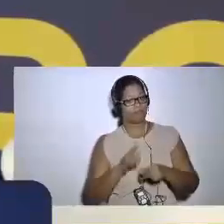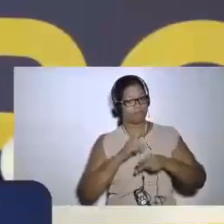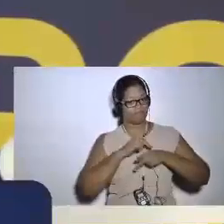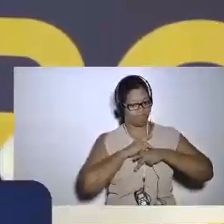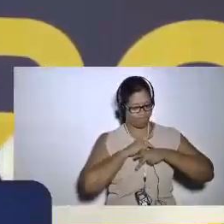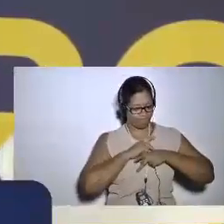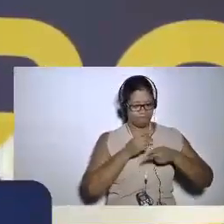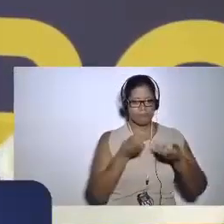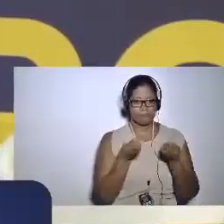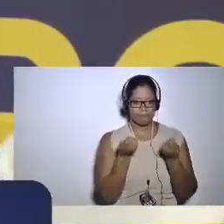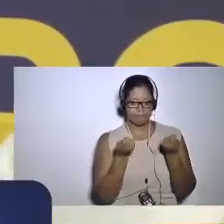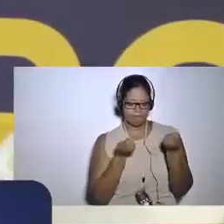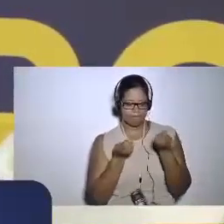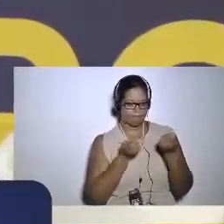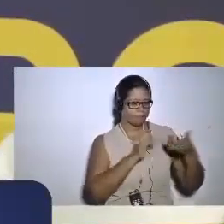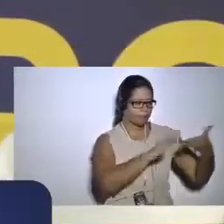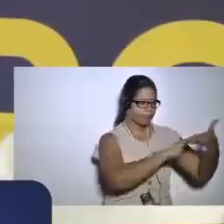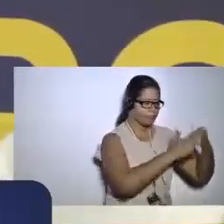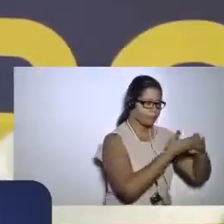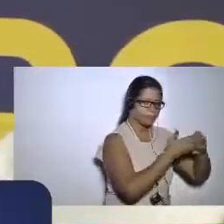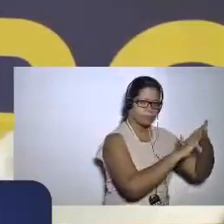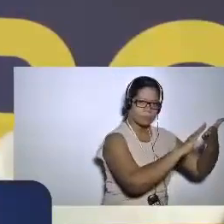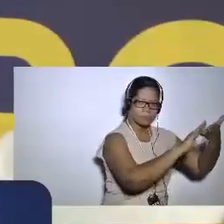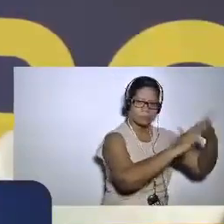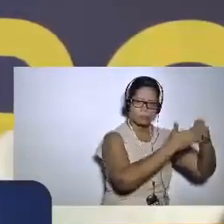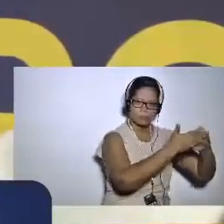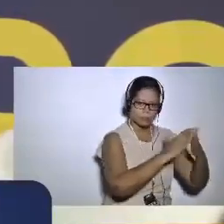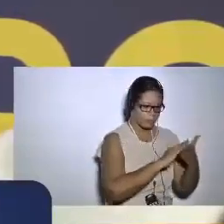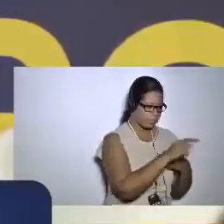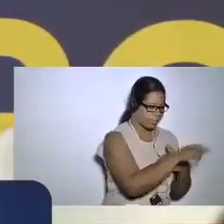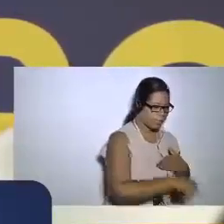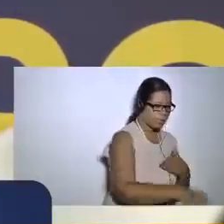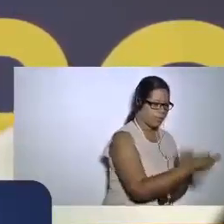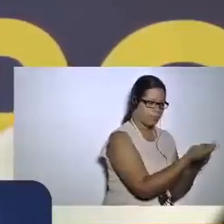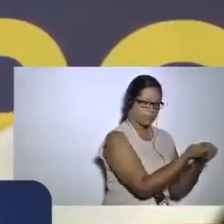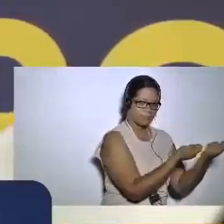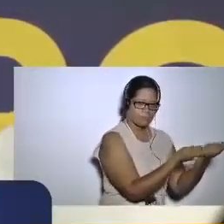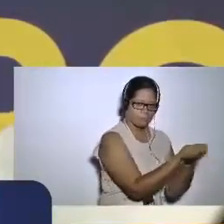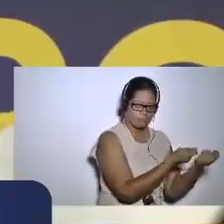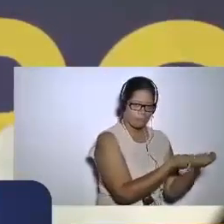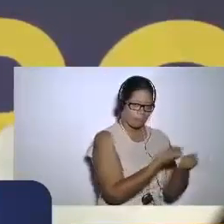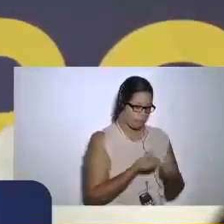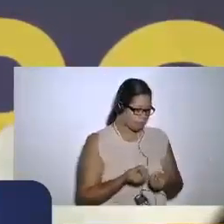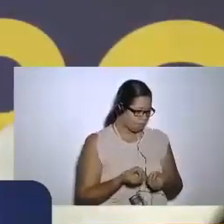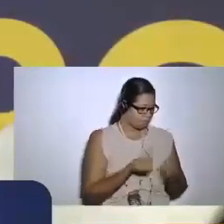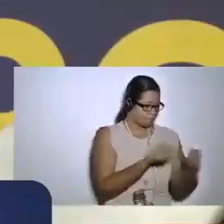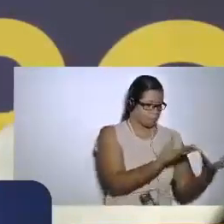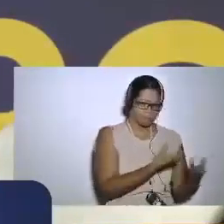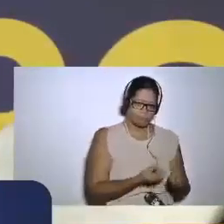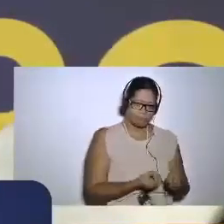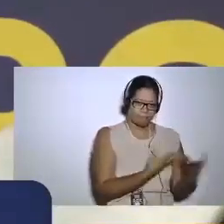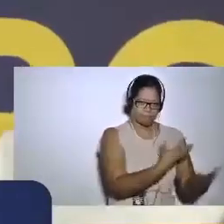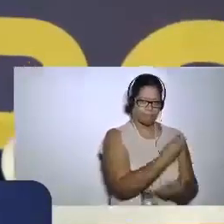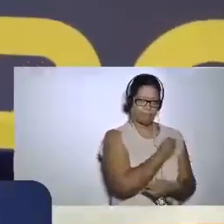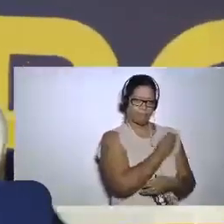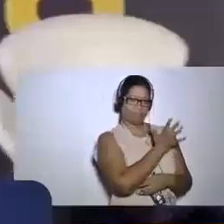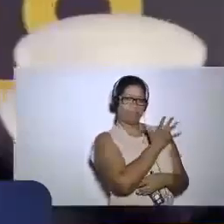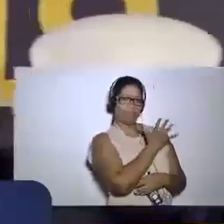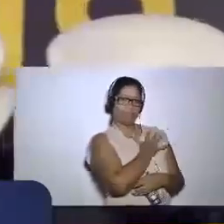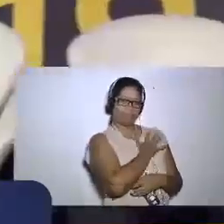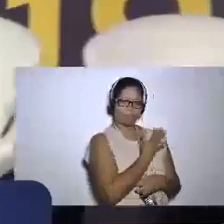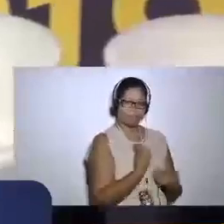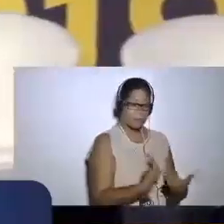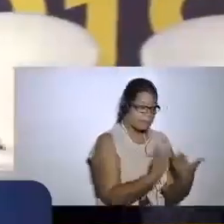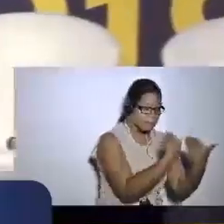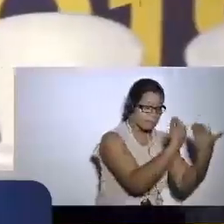involucra mucho de automanejo para estas comunidades, las cuales yo creo que le da mayores beneficios